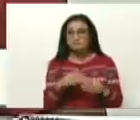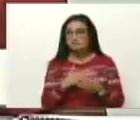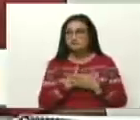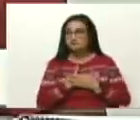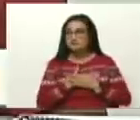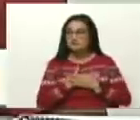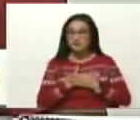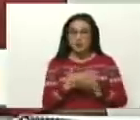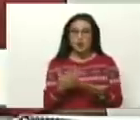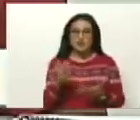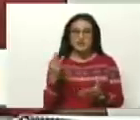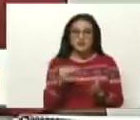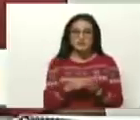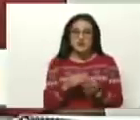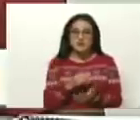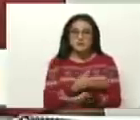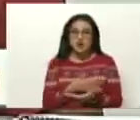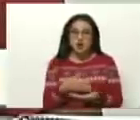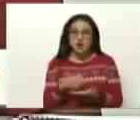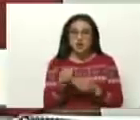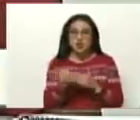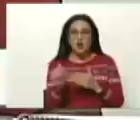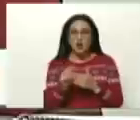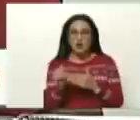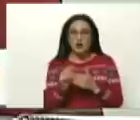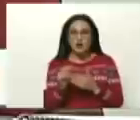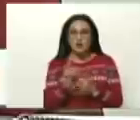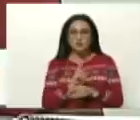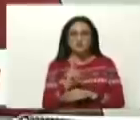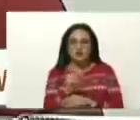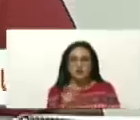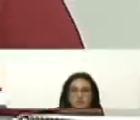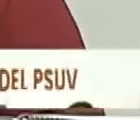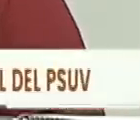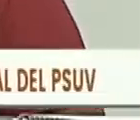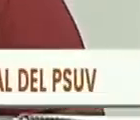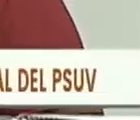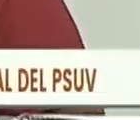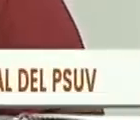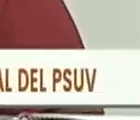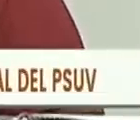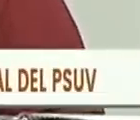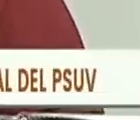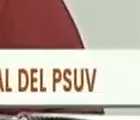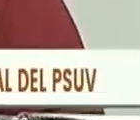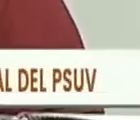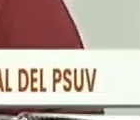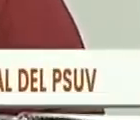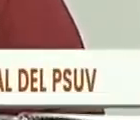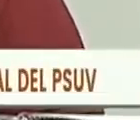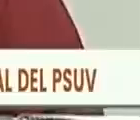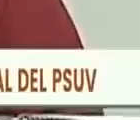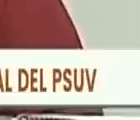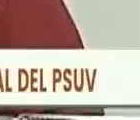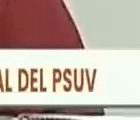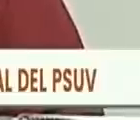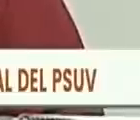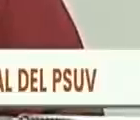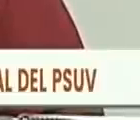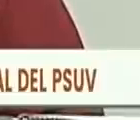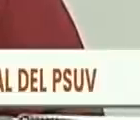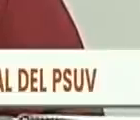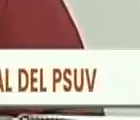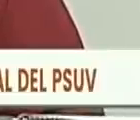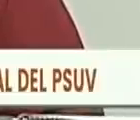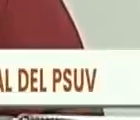de 3.000 millones de dólares que serán utilizados para educación, serán utilizados para electricidad, serán